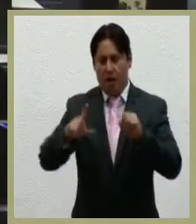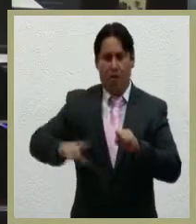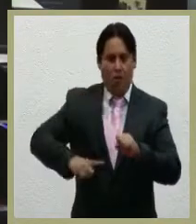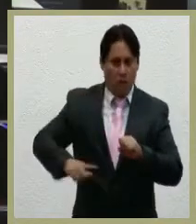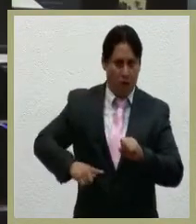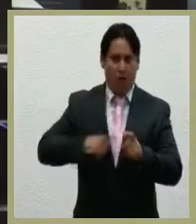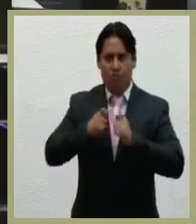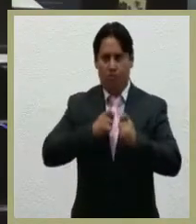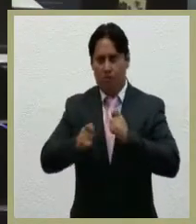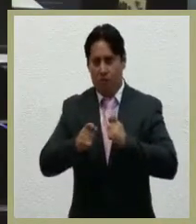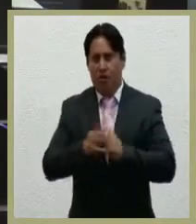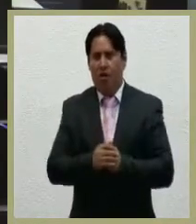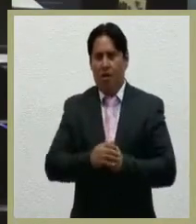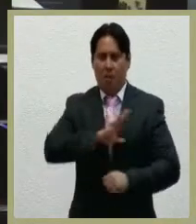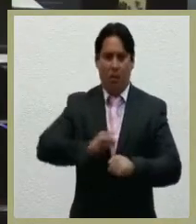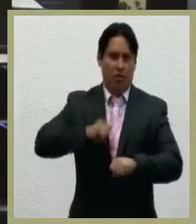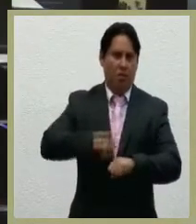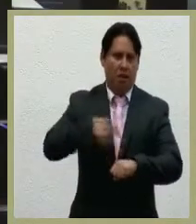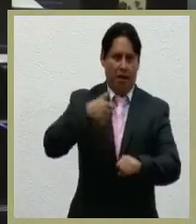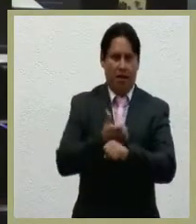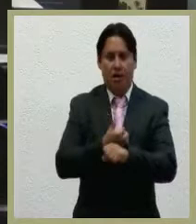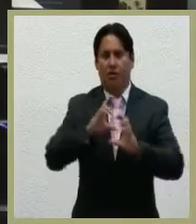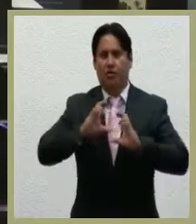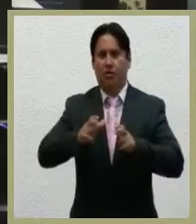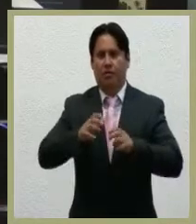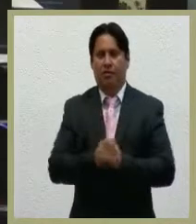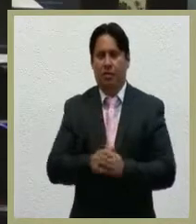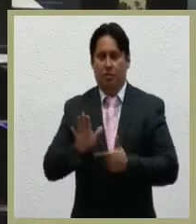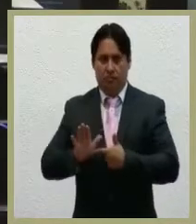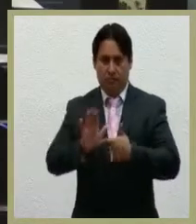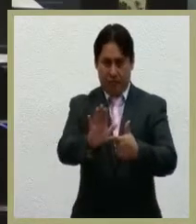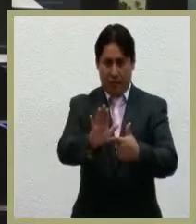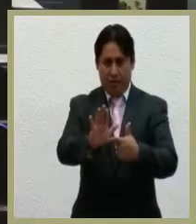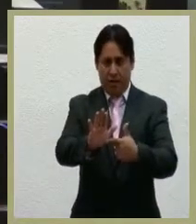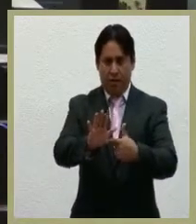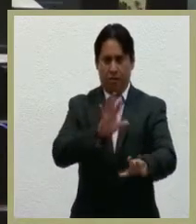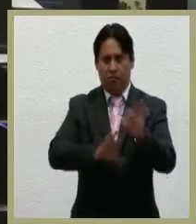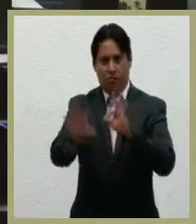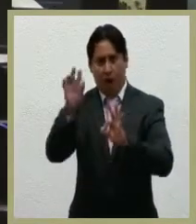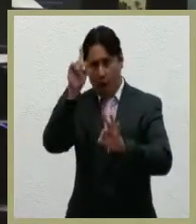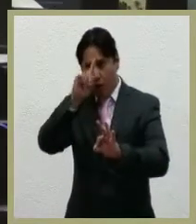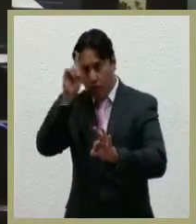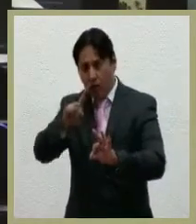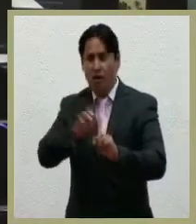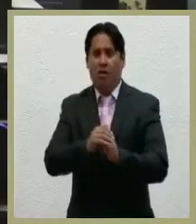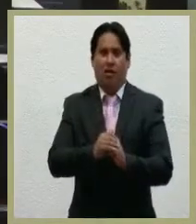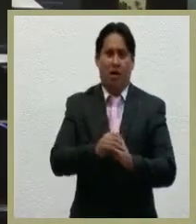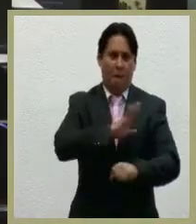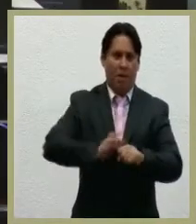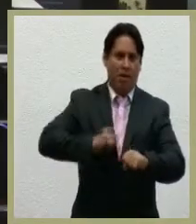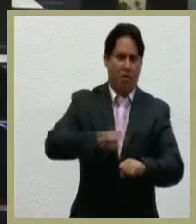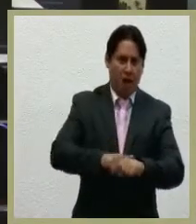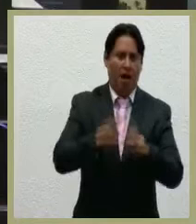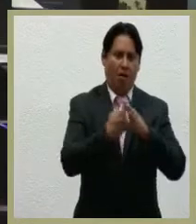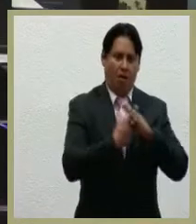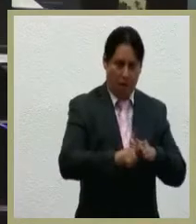y administración municipal del Estado de Chiapas, propone designar consejos municipales que entrarán en ejercicio